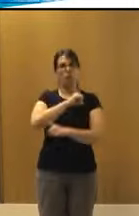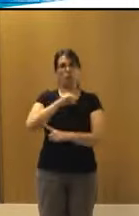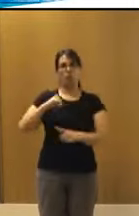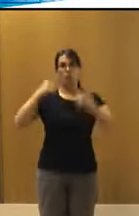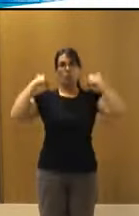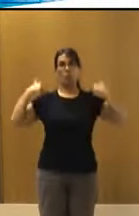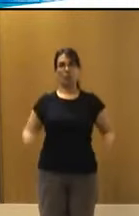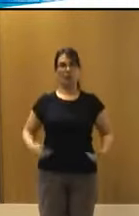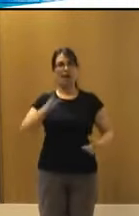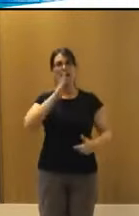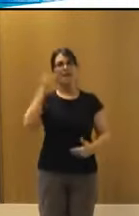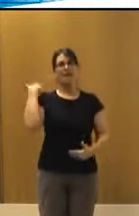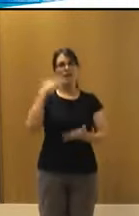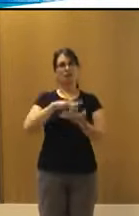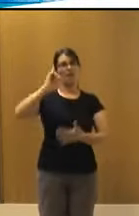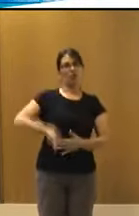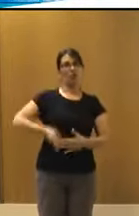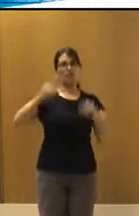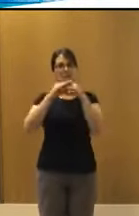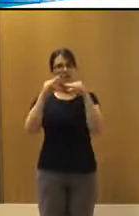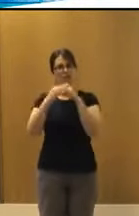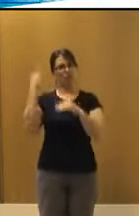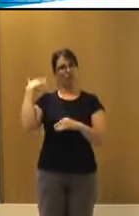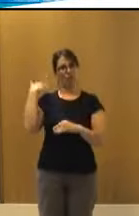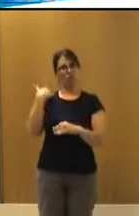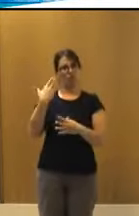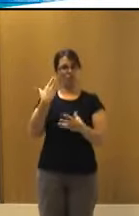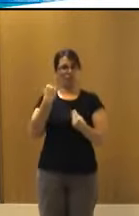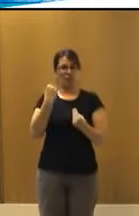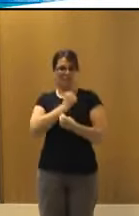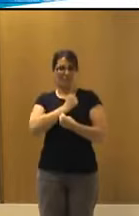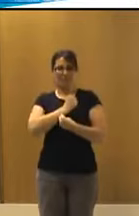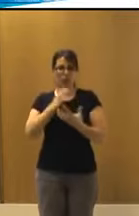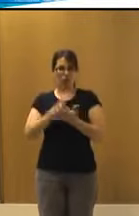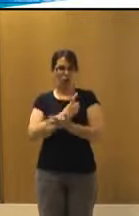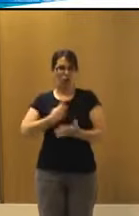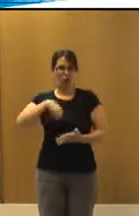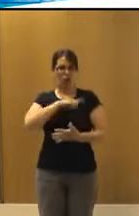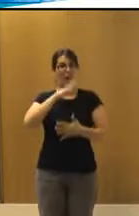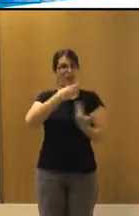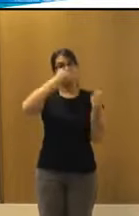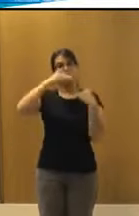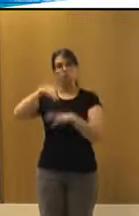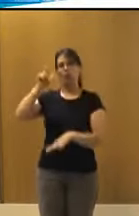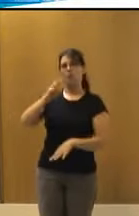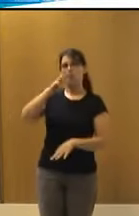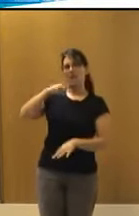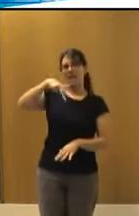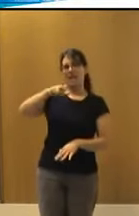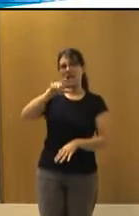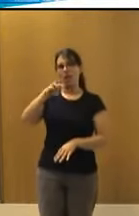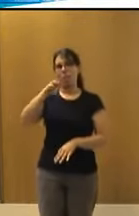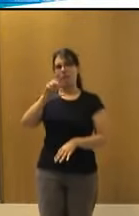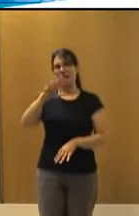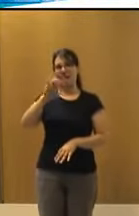para la Autonomía Personal, que fue directora del Inserso, una directora muy querida por todos nosotros, pues está Penélope Castejón,